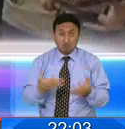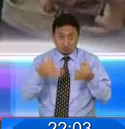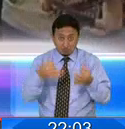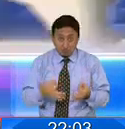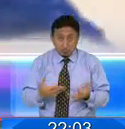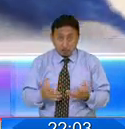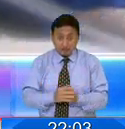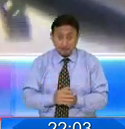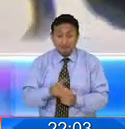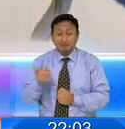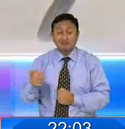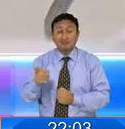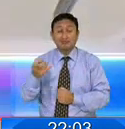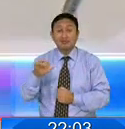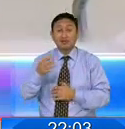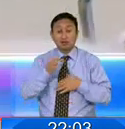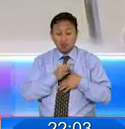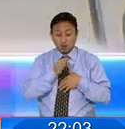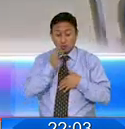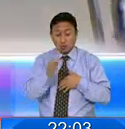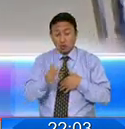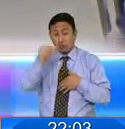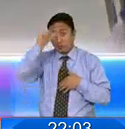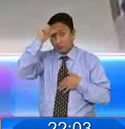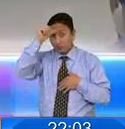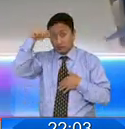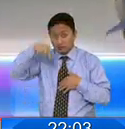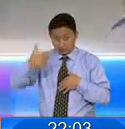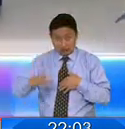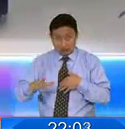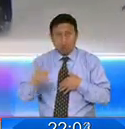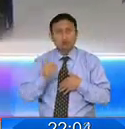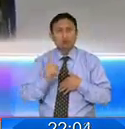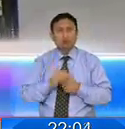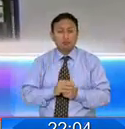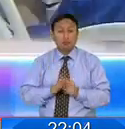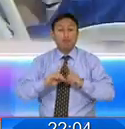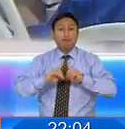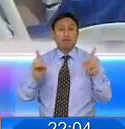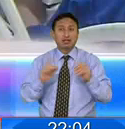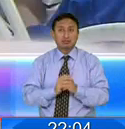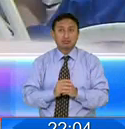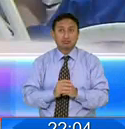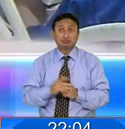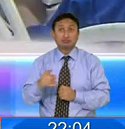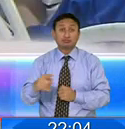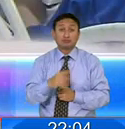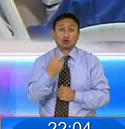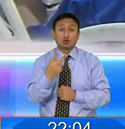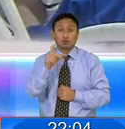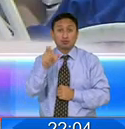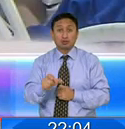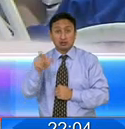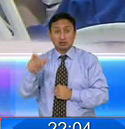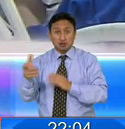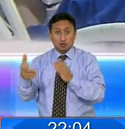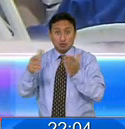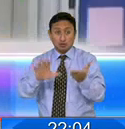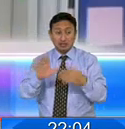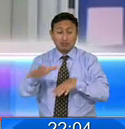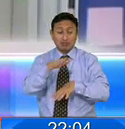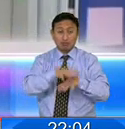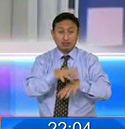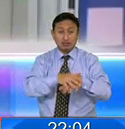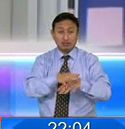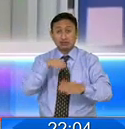de que la variante Delta esté entre los guayaquileños. Sin embargo, tras la muerte de dos ciudadanos de Machala